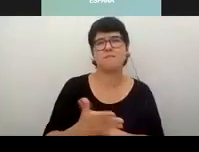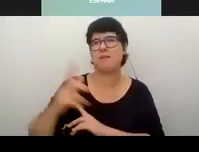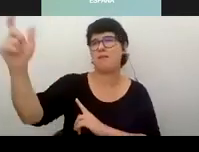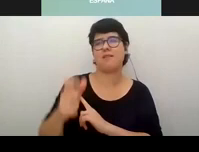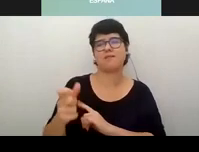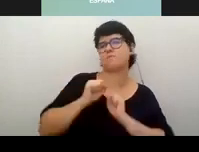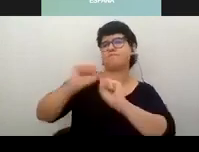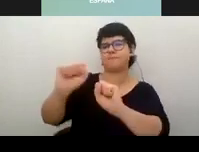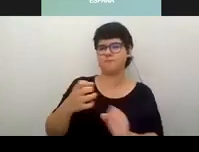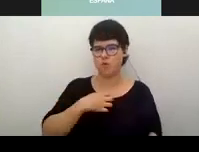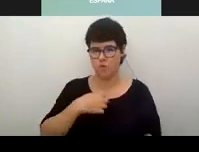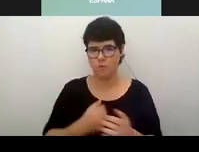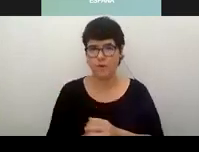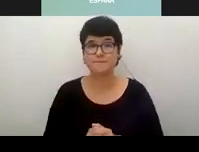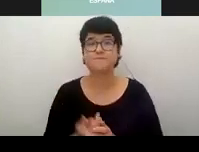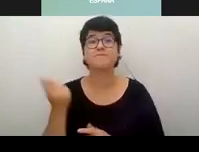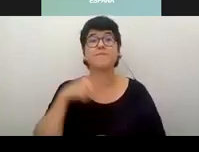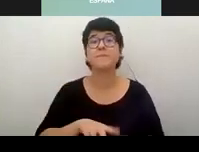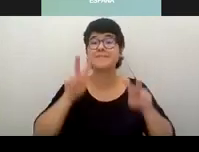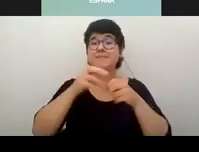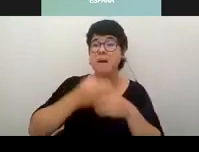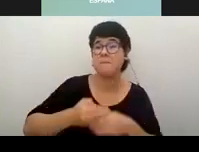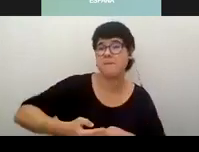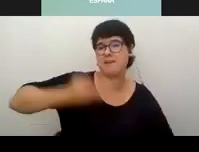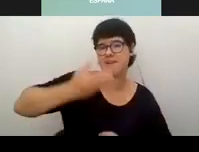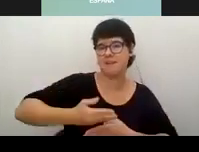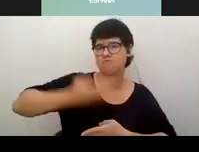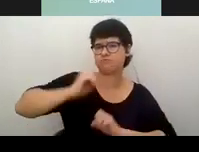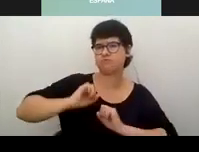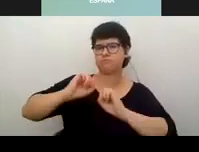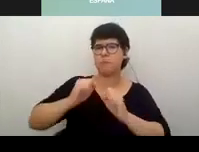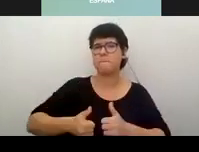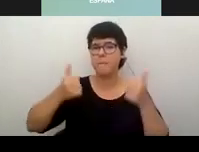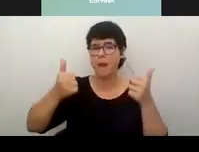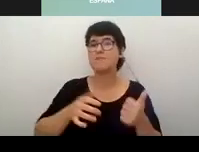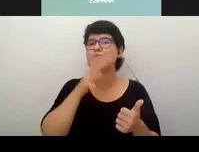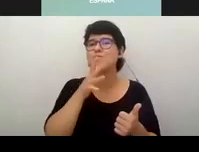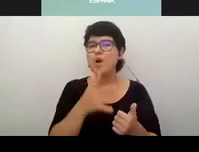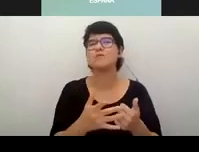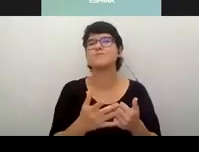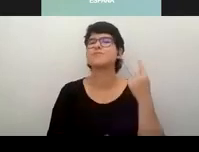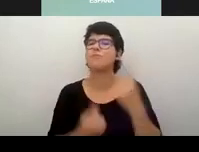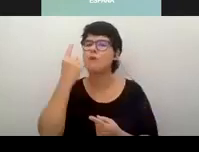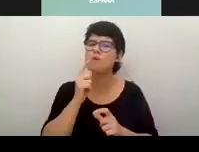la función de barrera. Esto lo hacen porque determinadas bacterias,